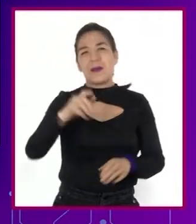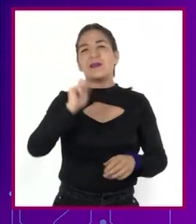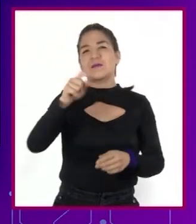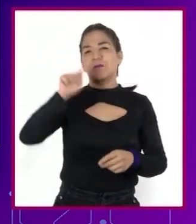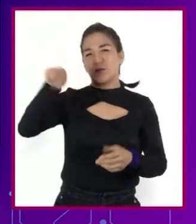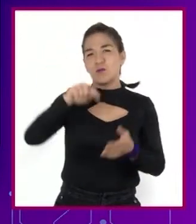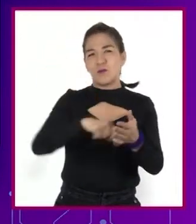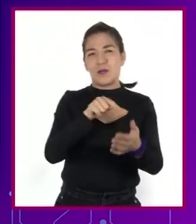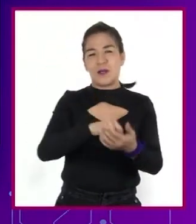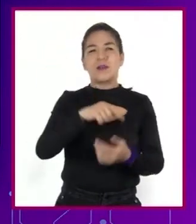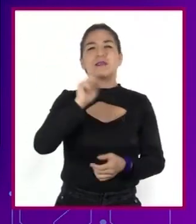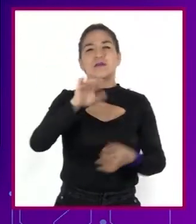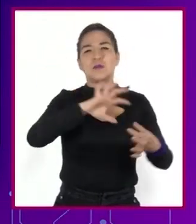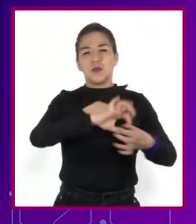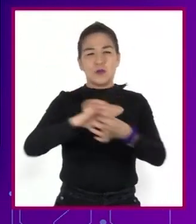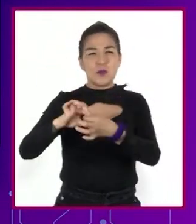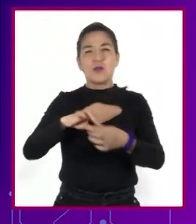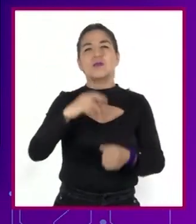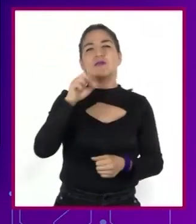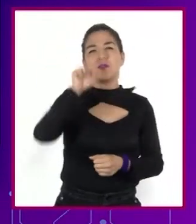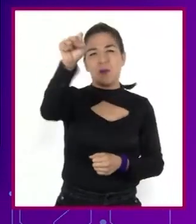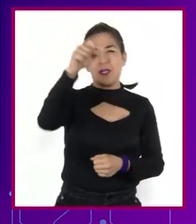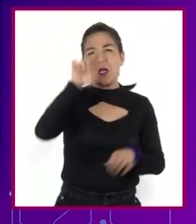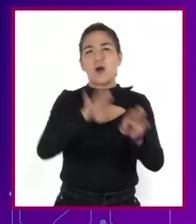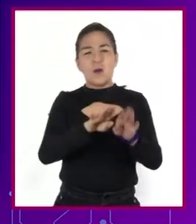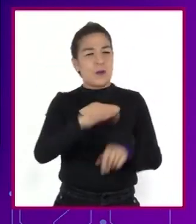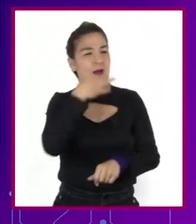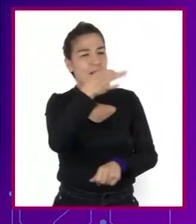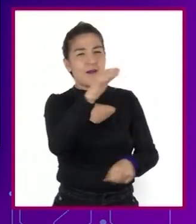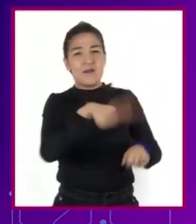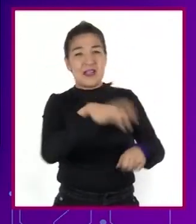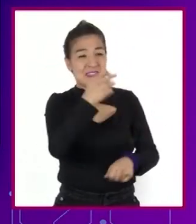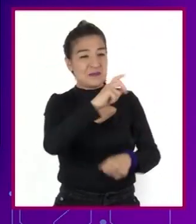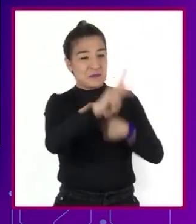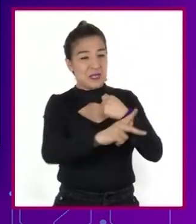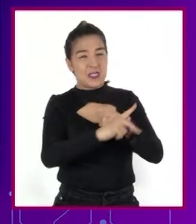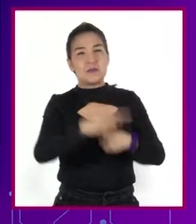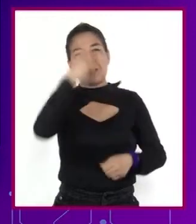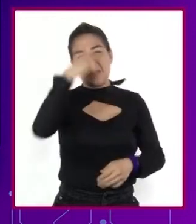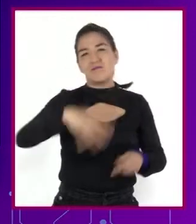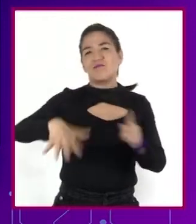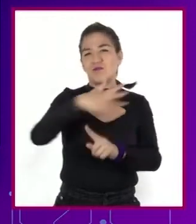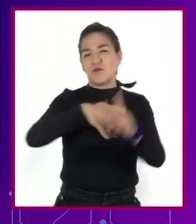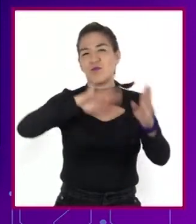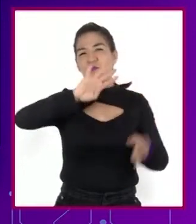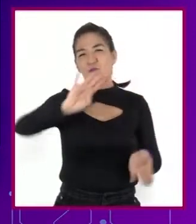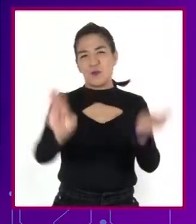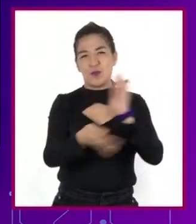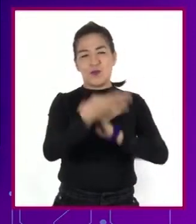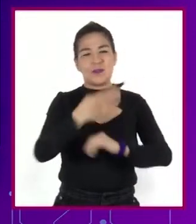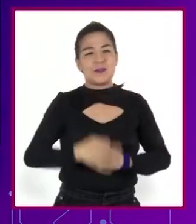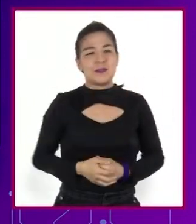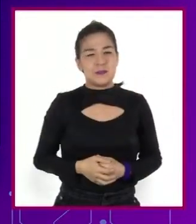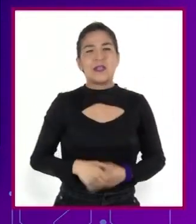Unión Soviética, y consolidar la influencia de los Estados Unidos en el continente y en el mundo. Además del Plan Marshall,